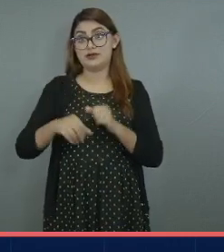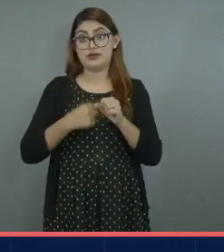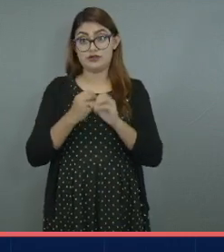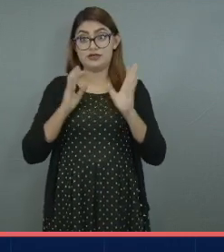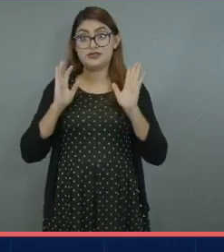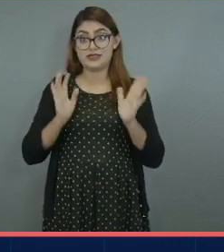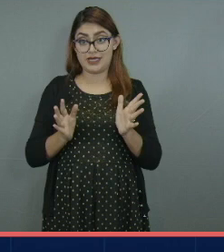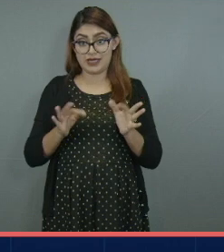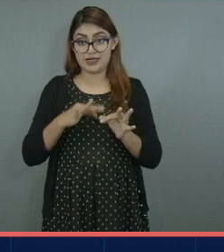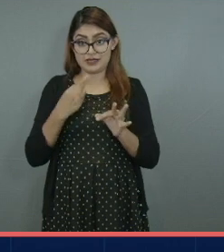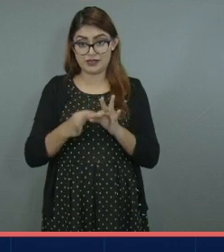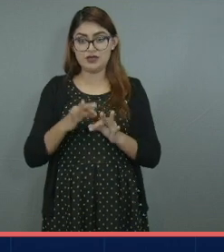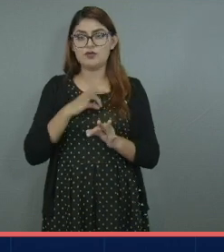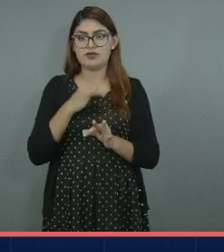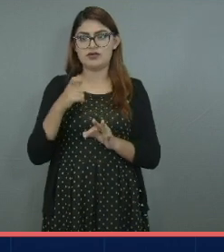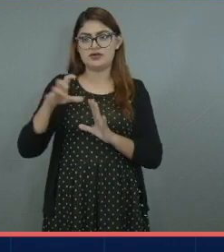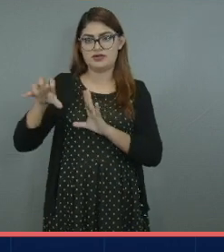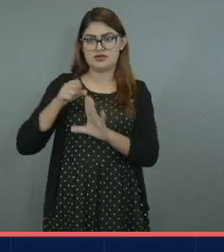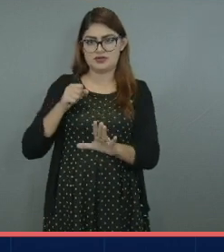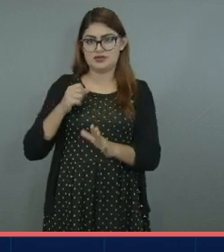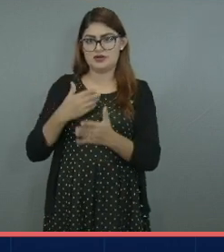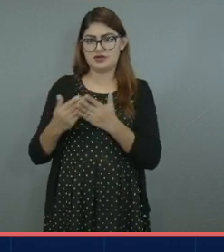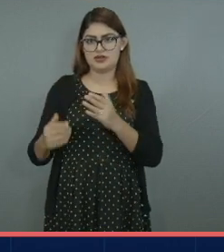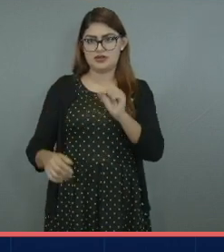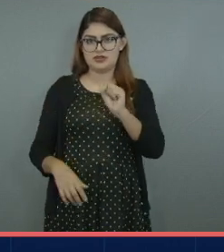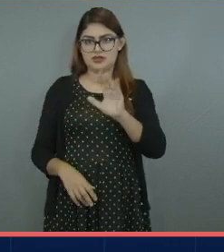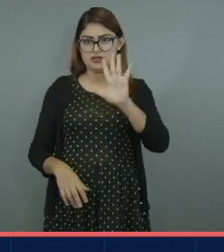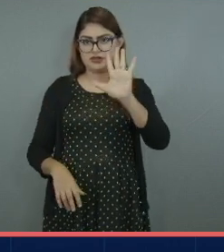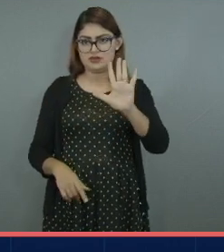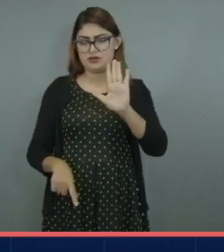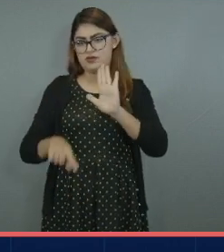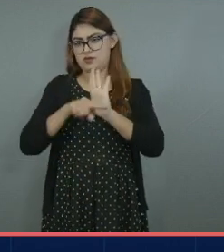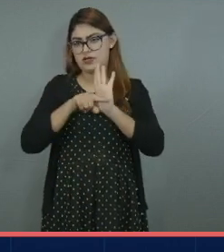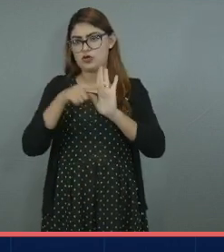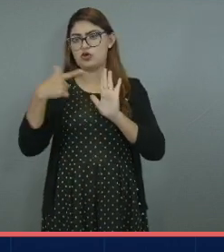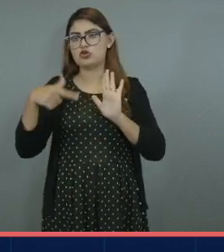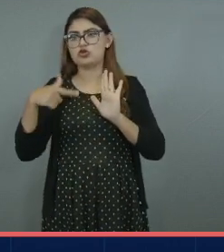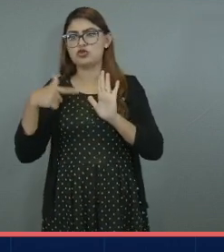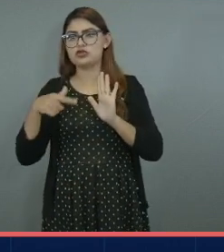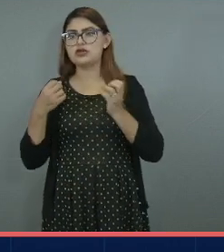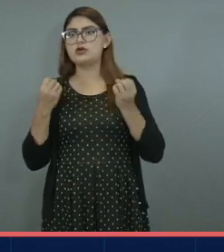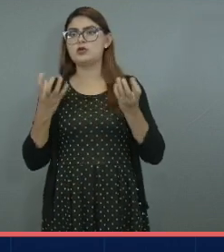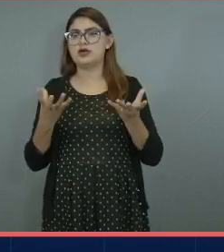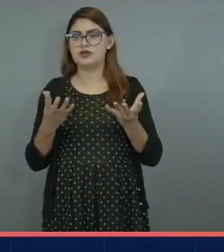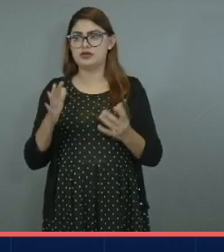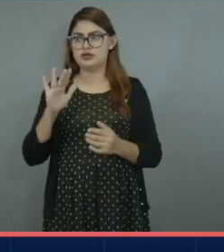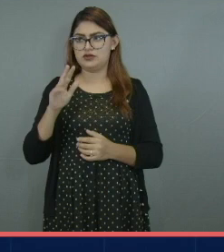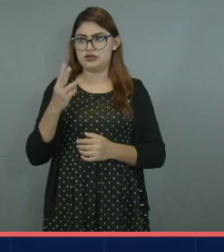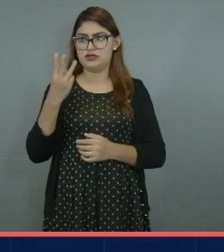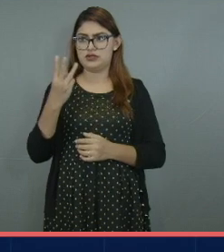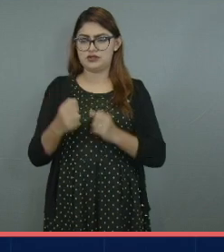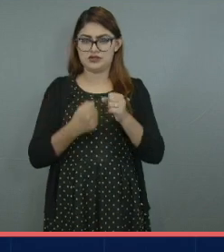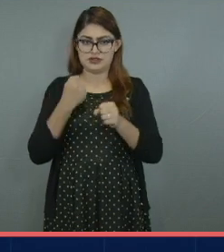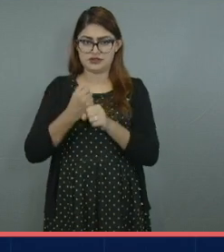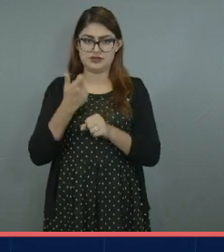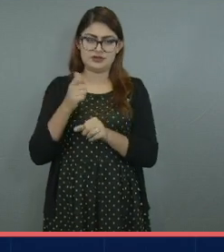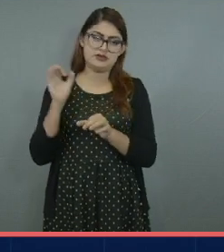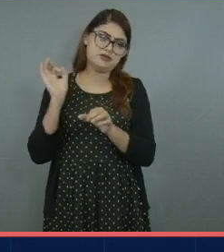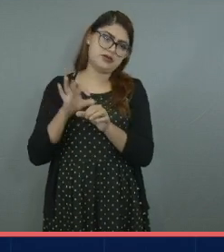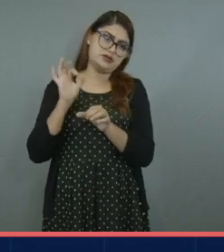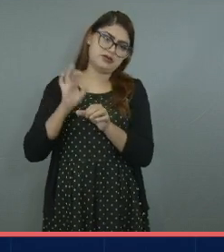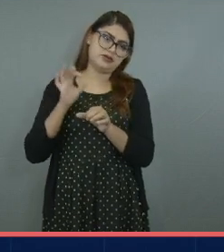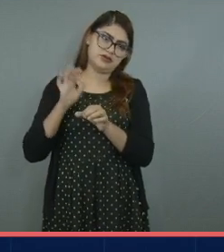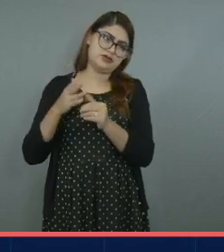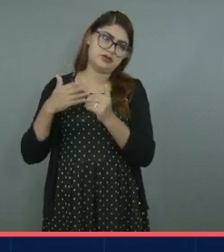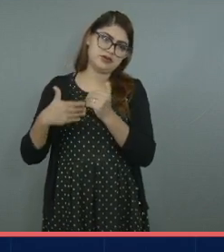edad. Bueno, pues 65 menos 12 nos dan 53 años para invertir. ¿Sale? Nos da un total,